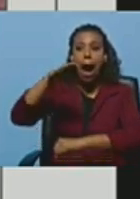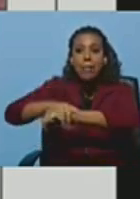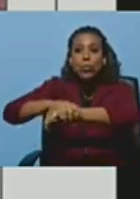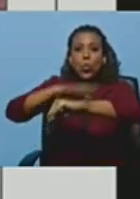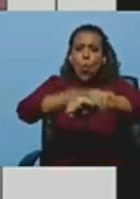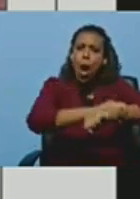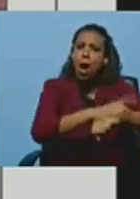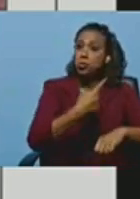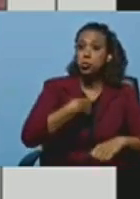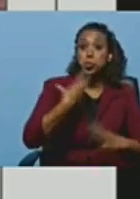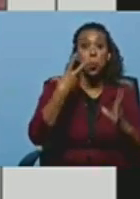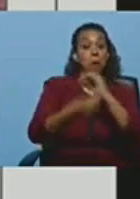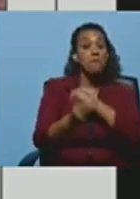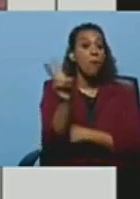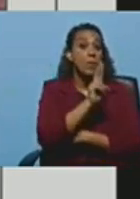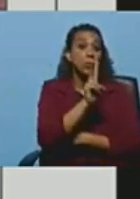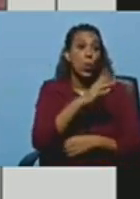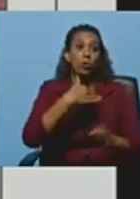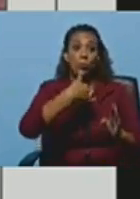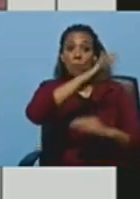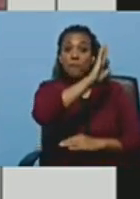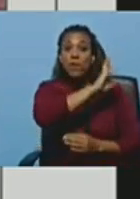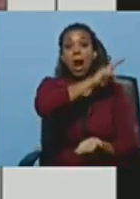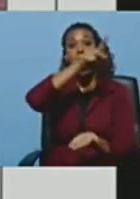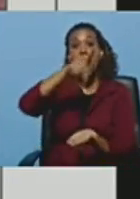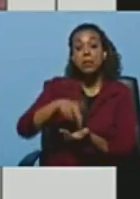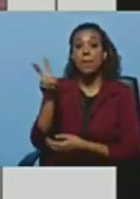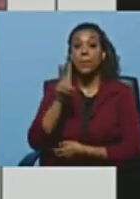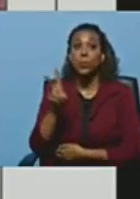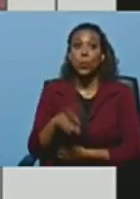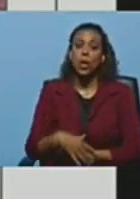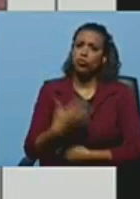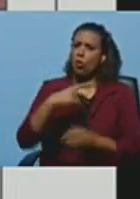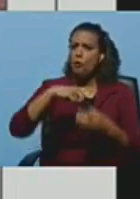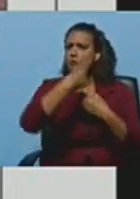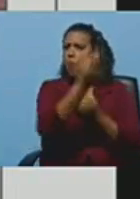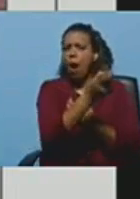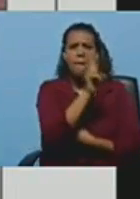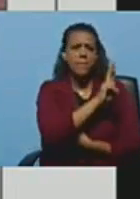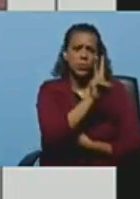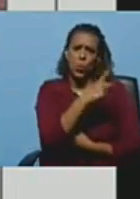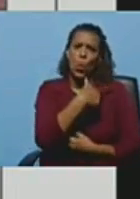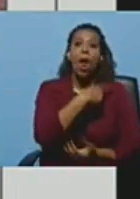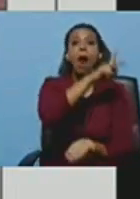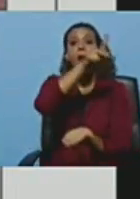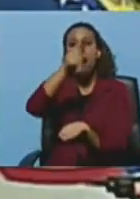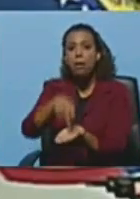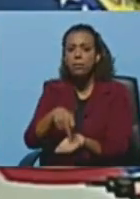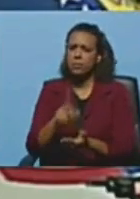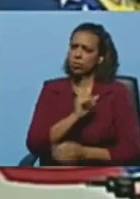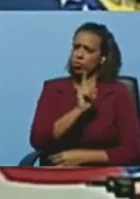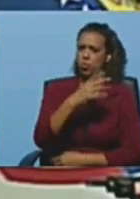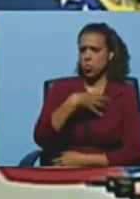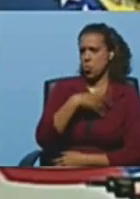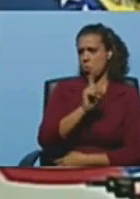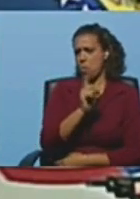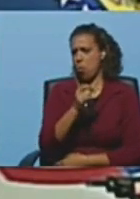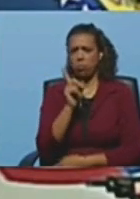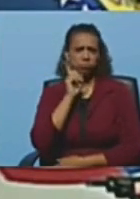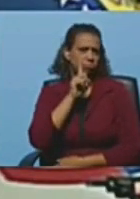y ellos decían, no, yo me fui de Venezuela y regresé. Yo estaba fuera de Venezuela y regresé.